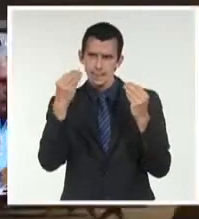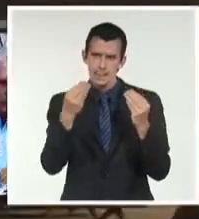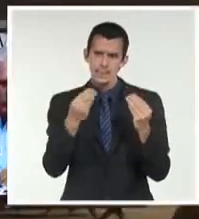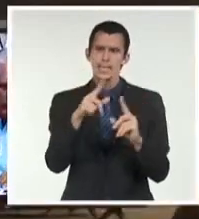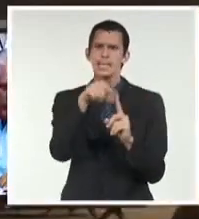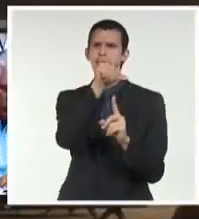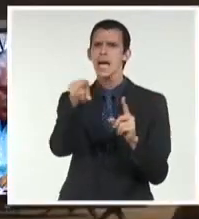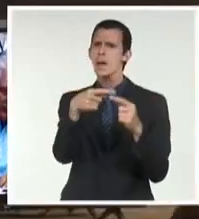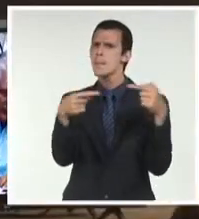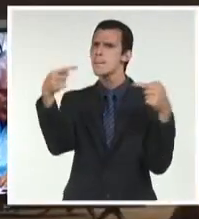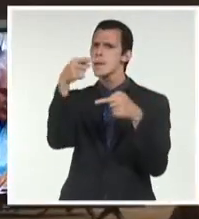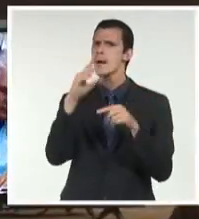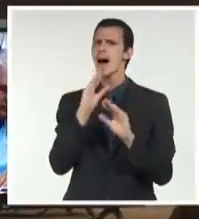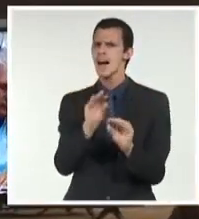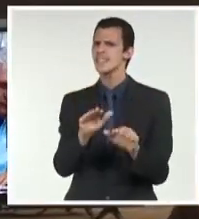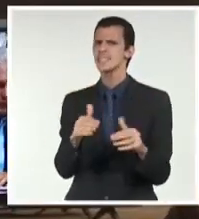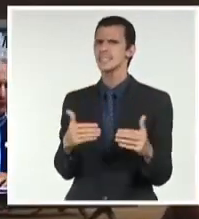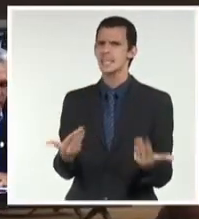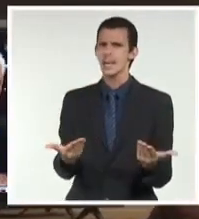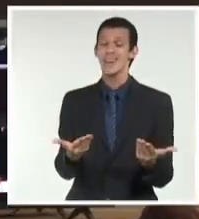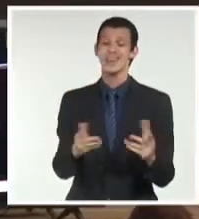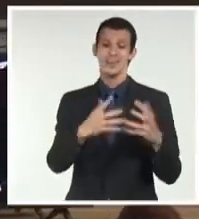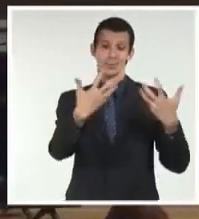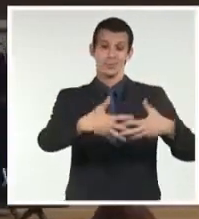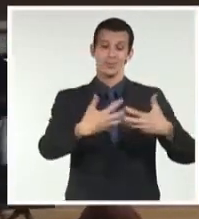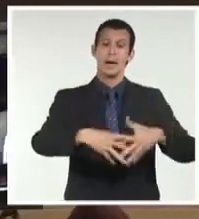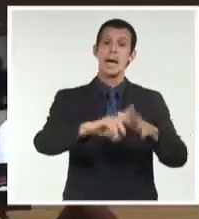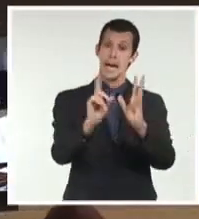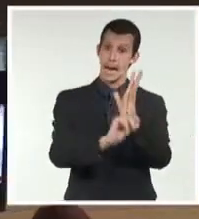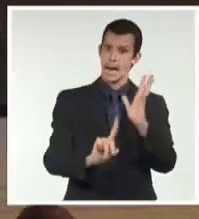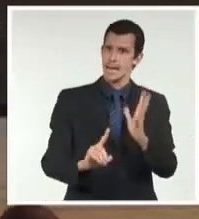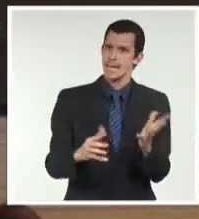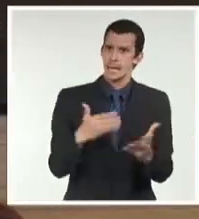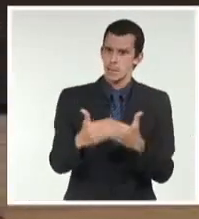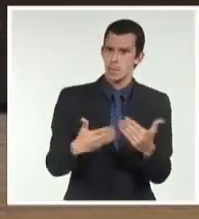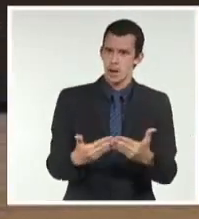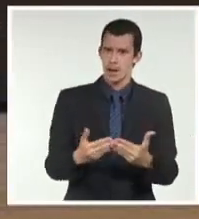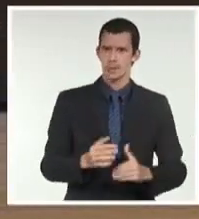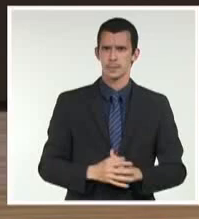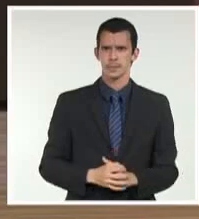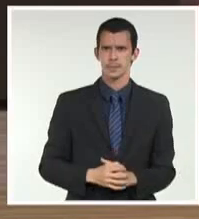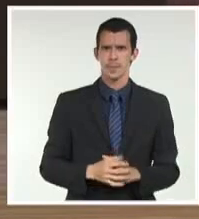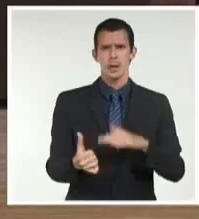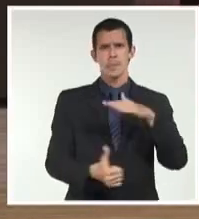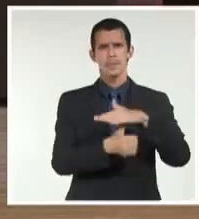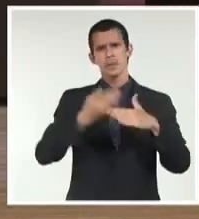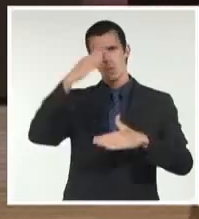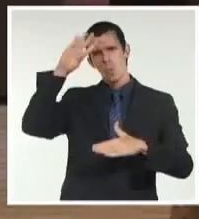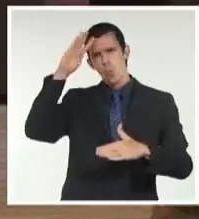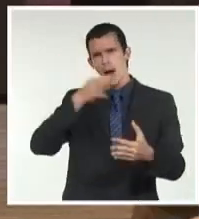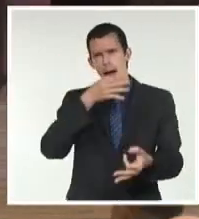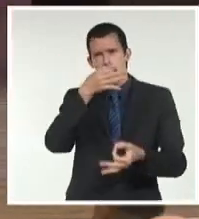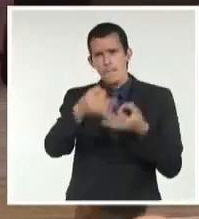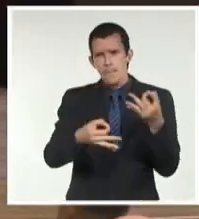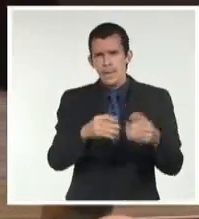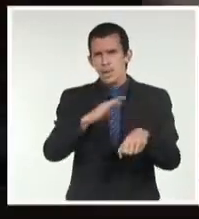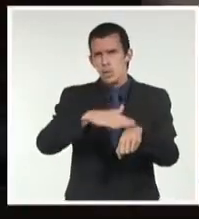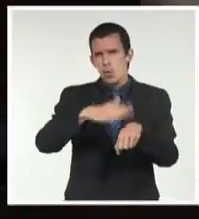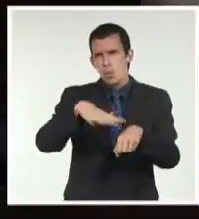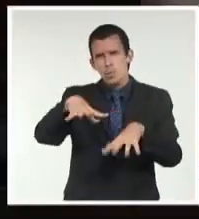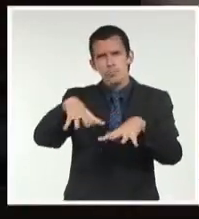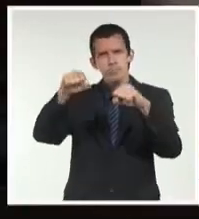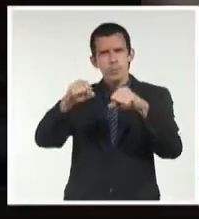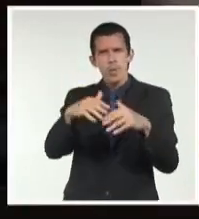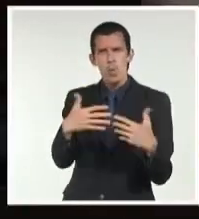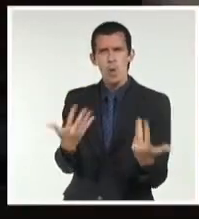nacional. El mandatario expuso de forma detallada las causas que provocan apagones.